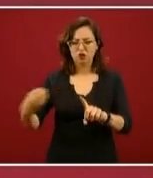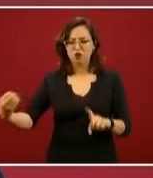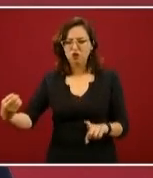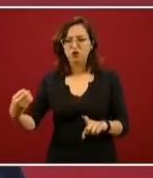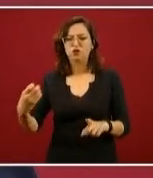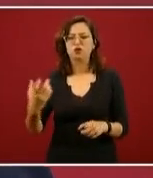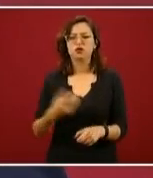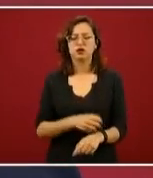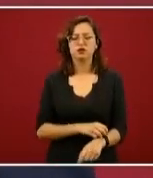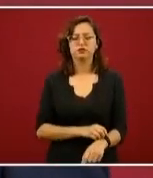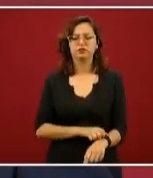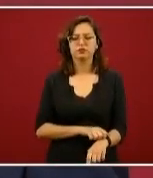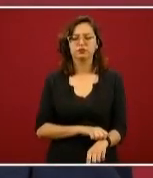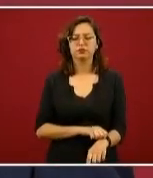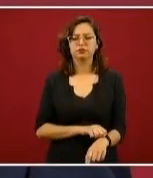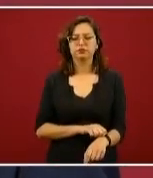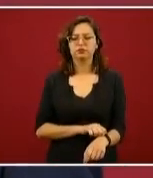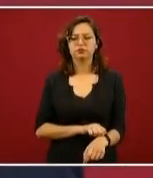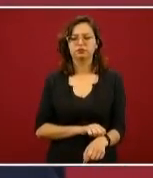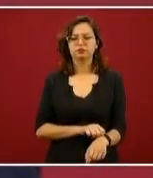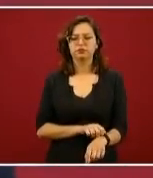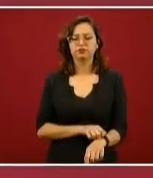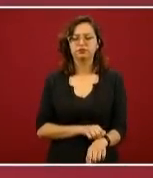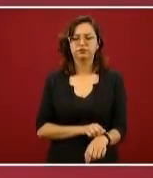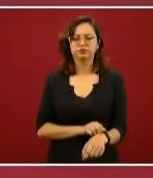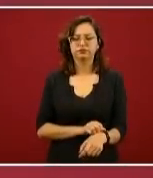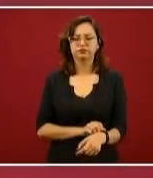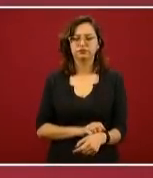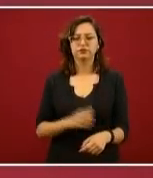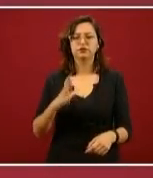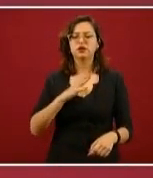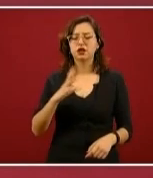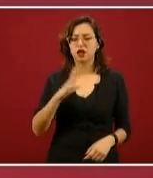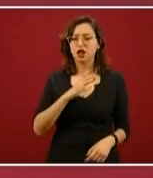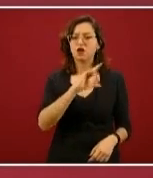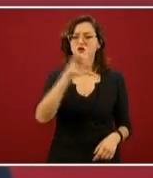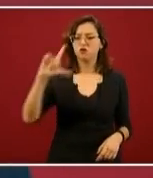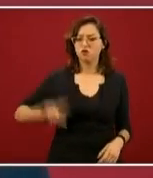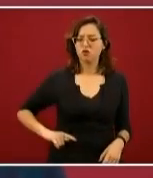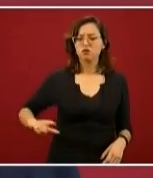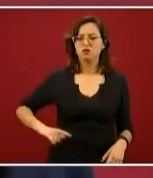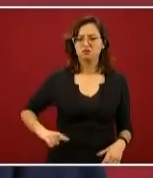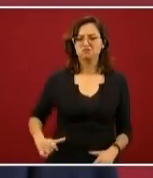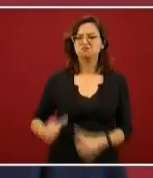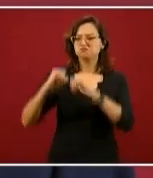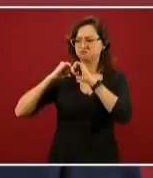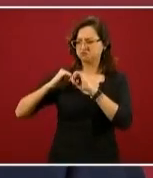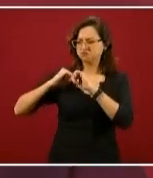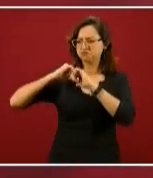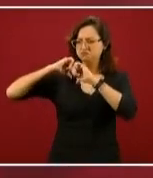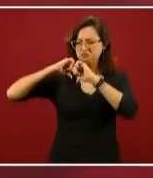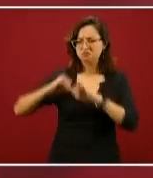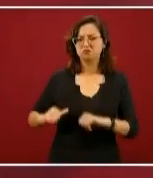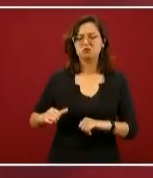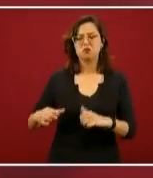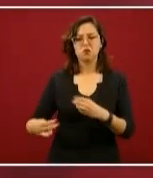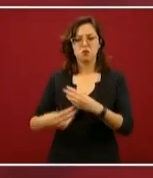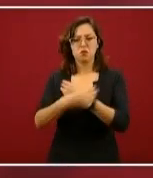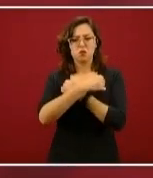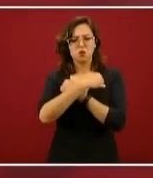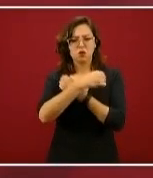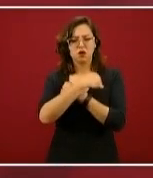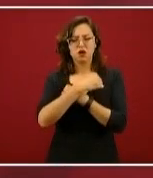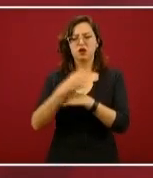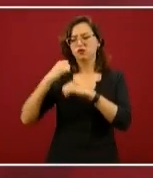y hay un gobierno con autoridad moral, con